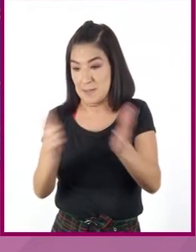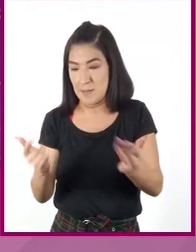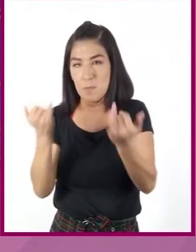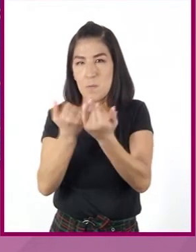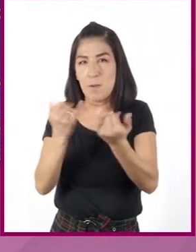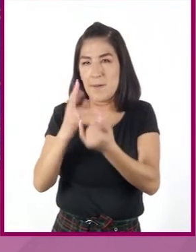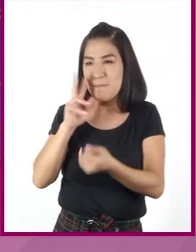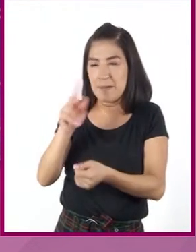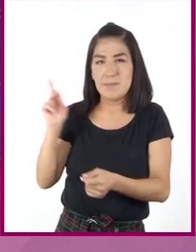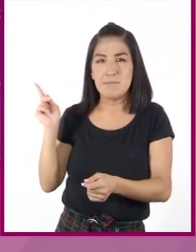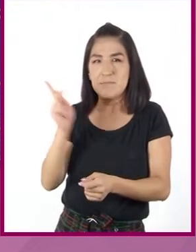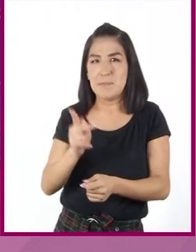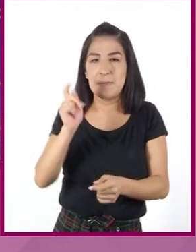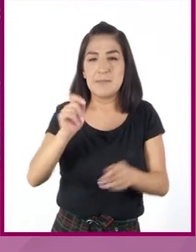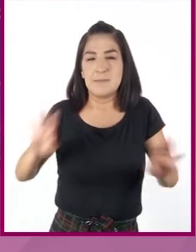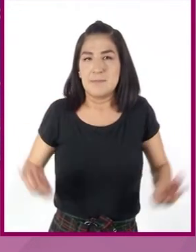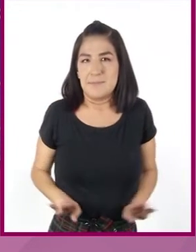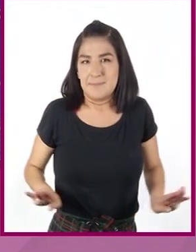sus características.